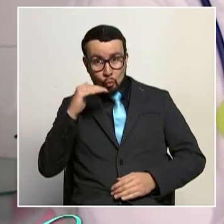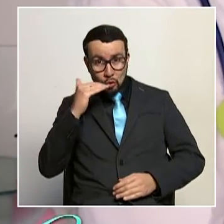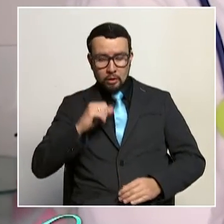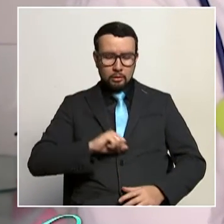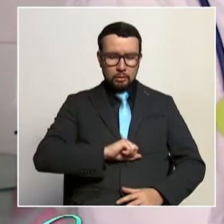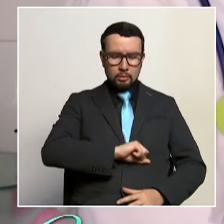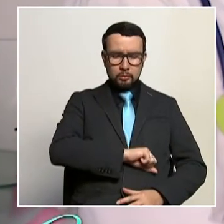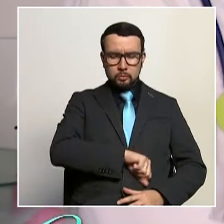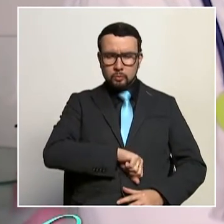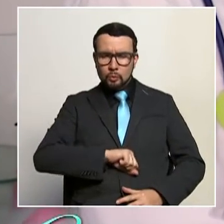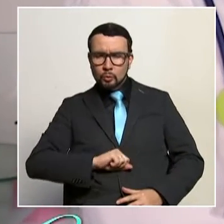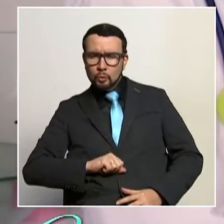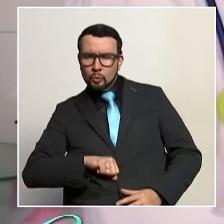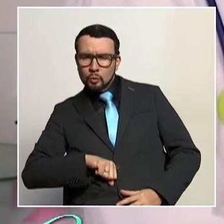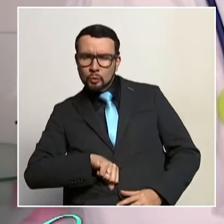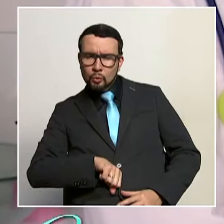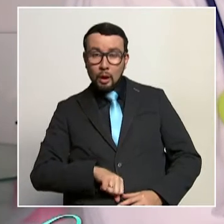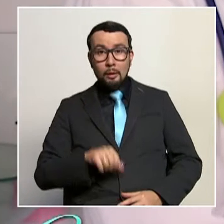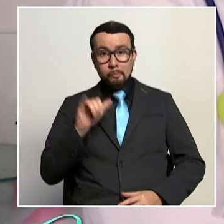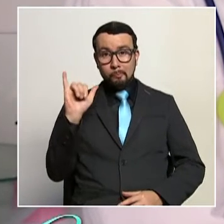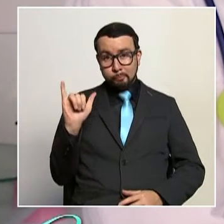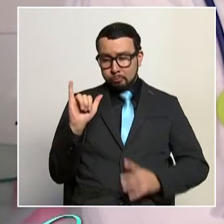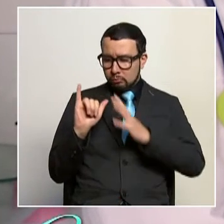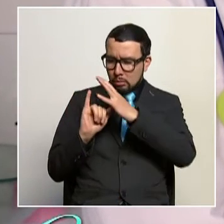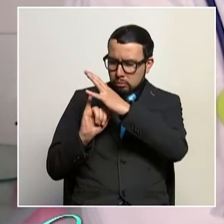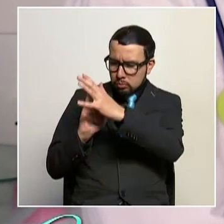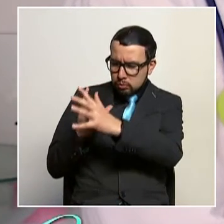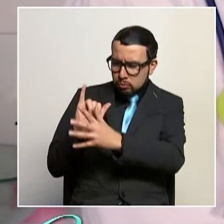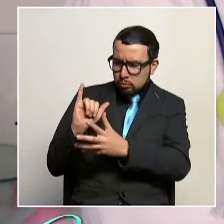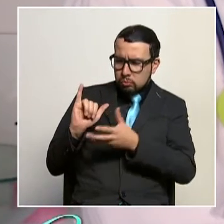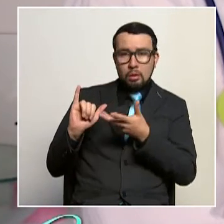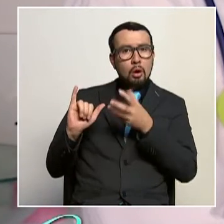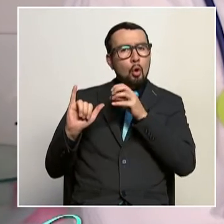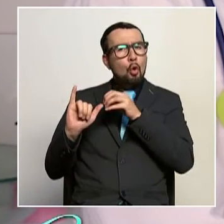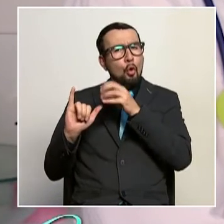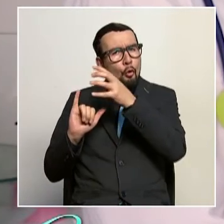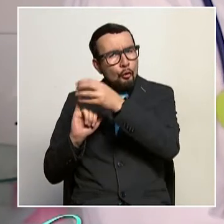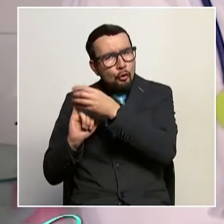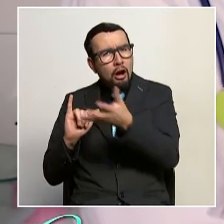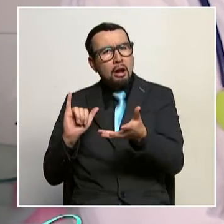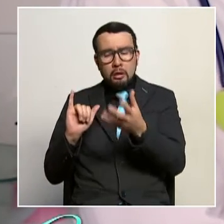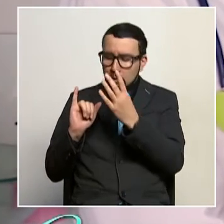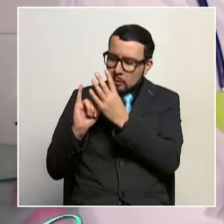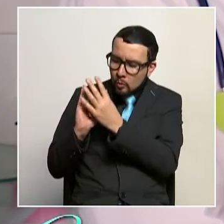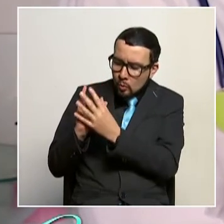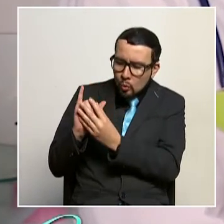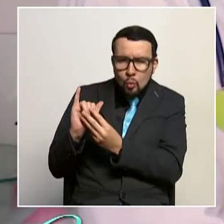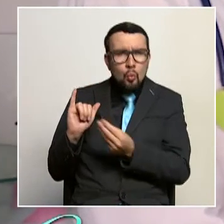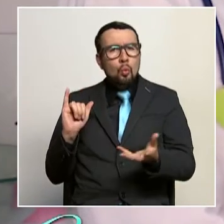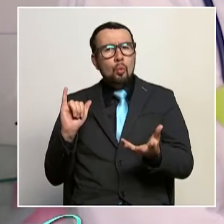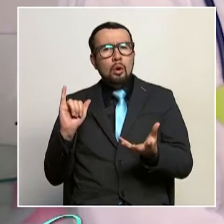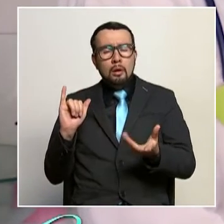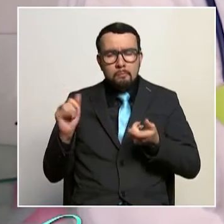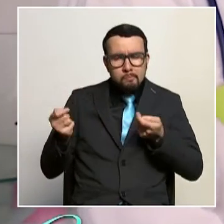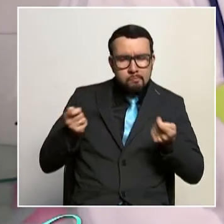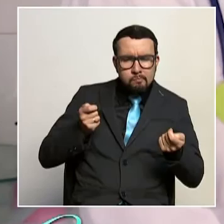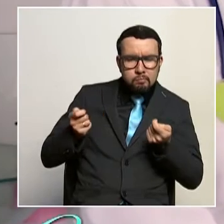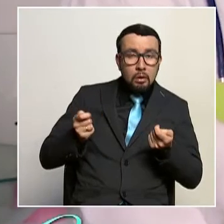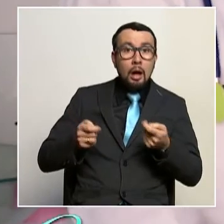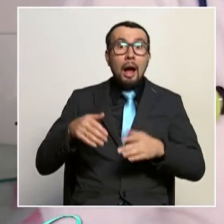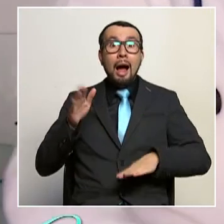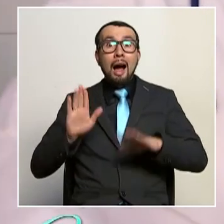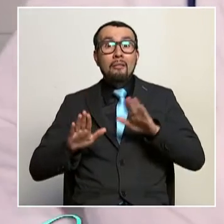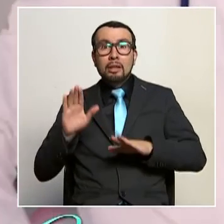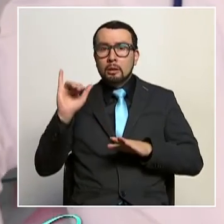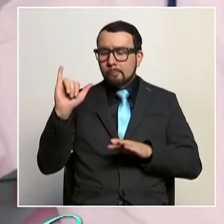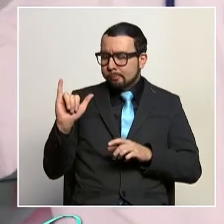los órganos genitales internos. Estamos hablando de los ovarios, estamos hablando del útero, y en algunos casos cuando las trompas